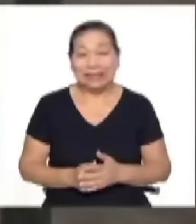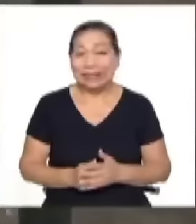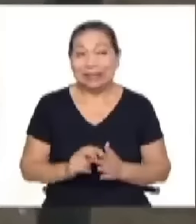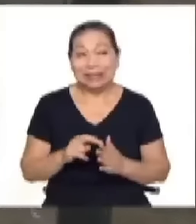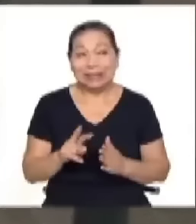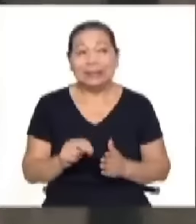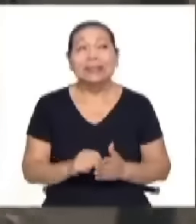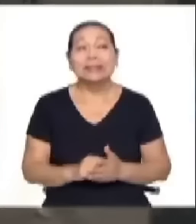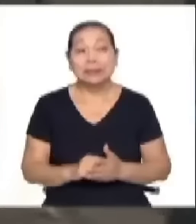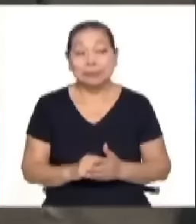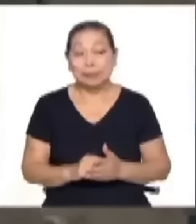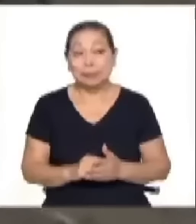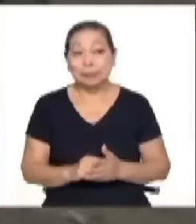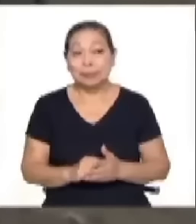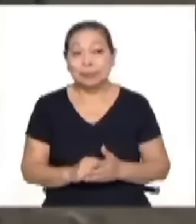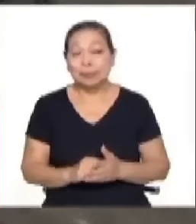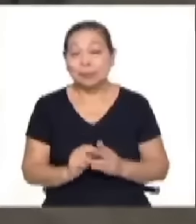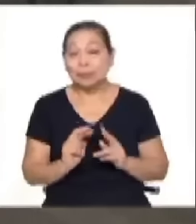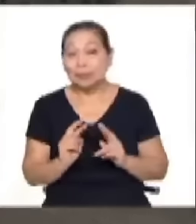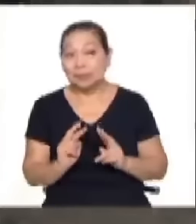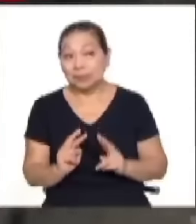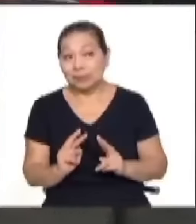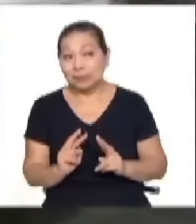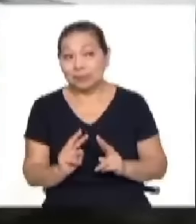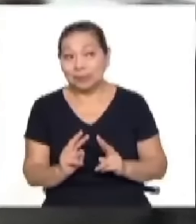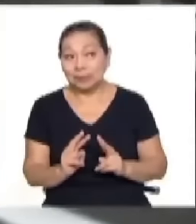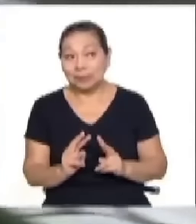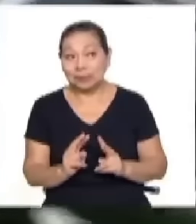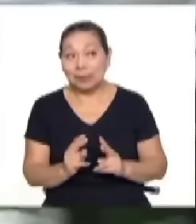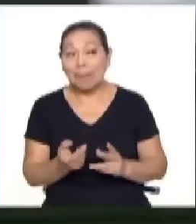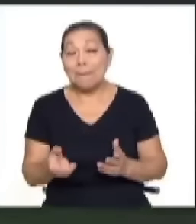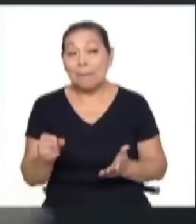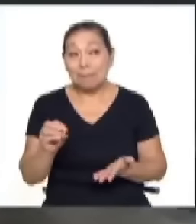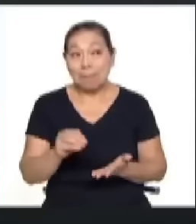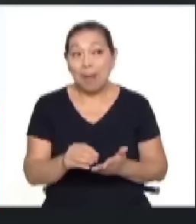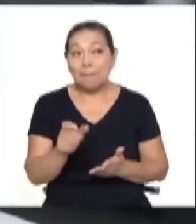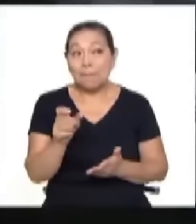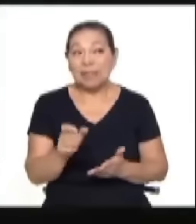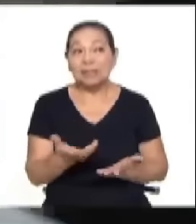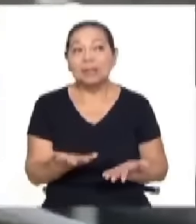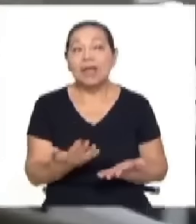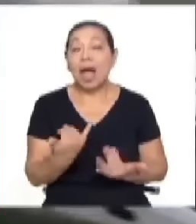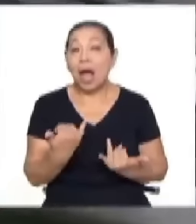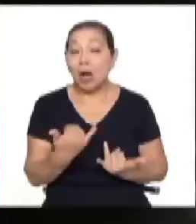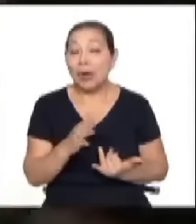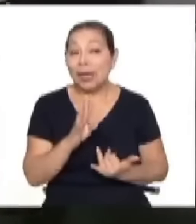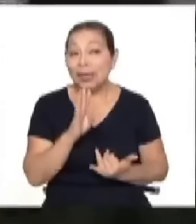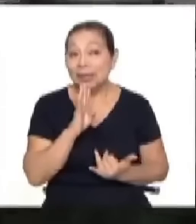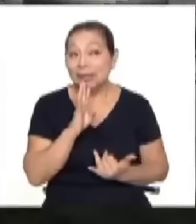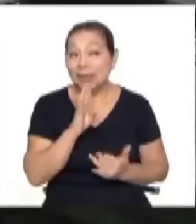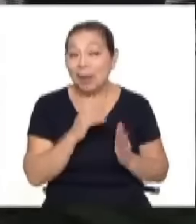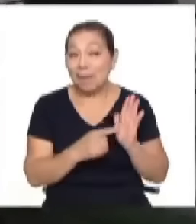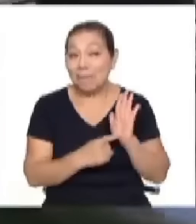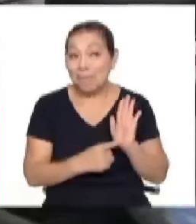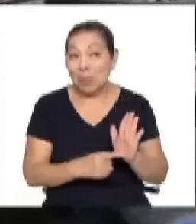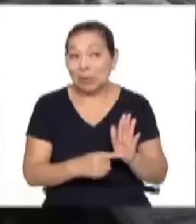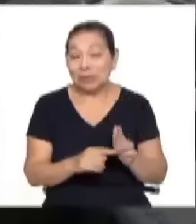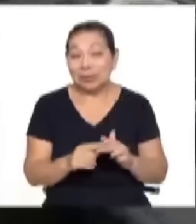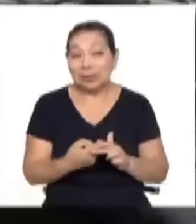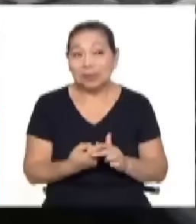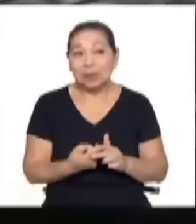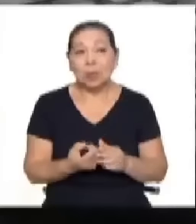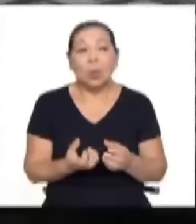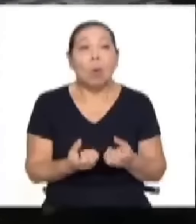bajando a la parte, bueno, donde se encuentran precisamente ahí más personas, vamos a comentar esto que nos mostraste al inicio,